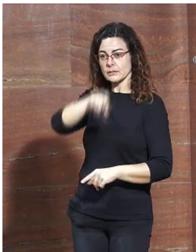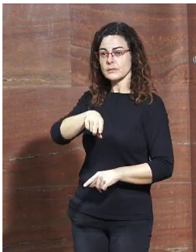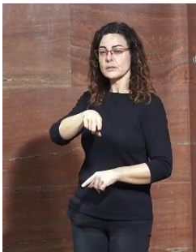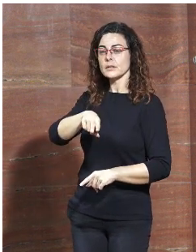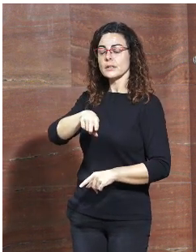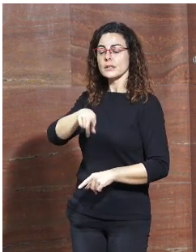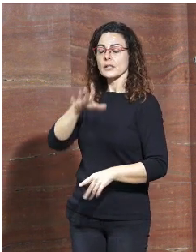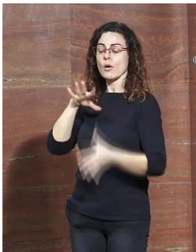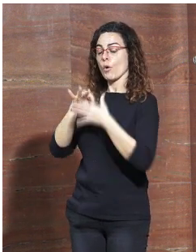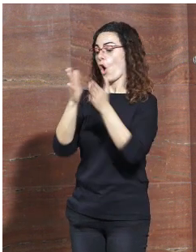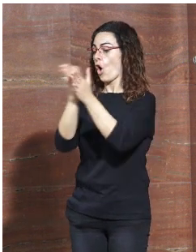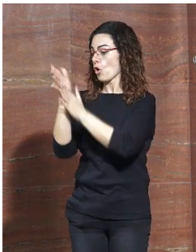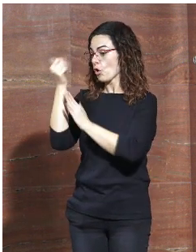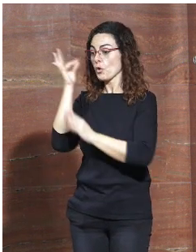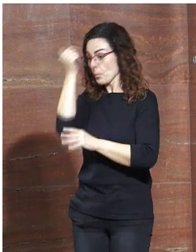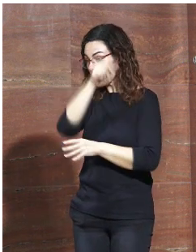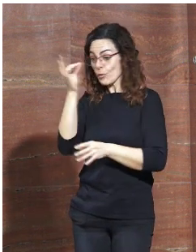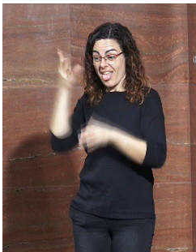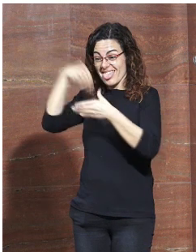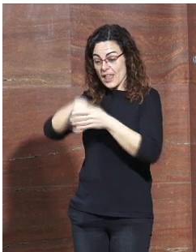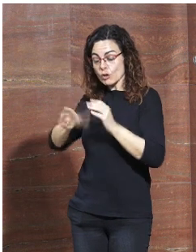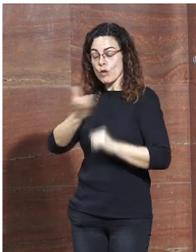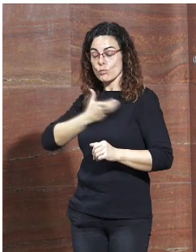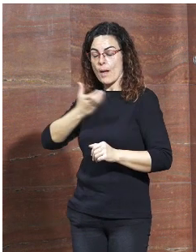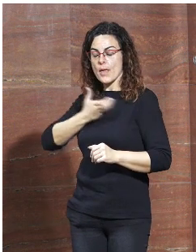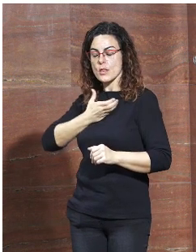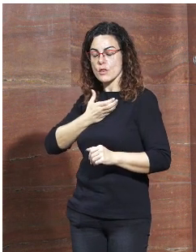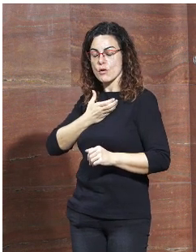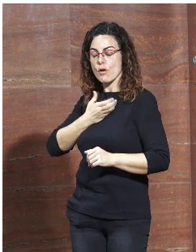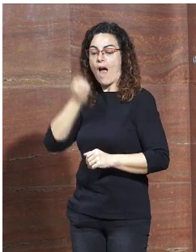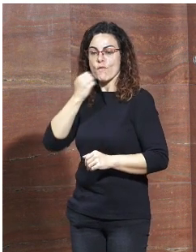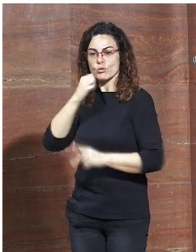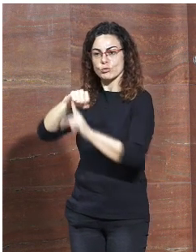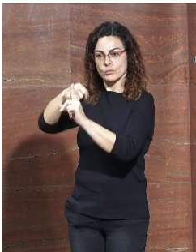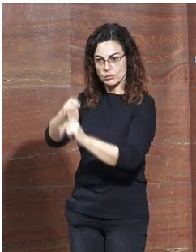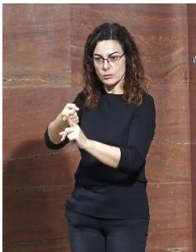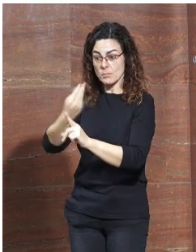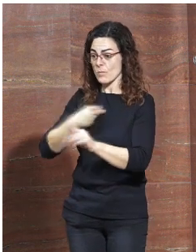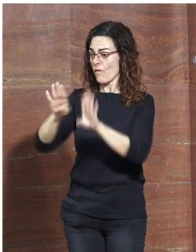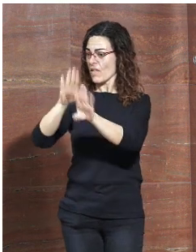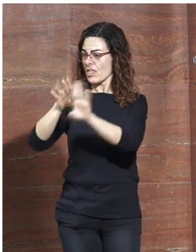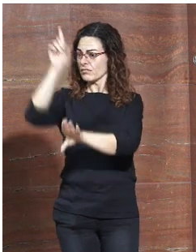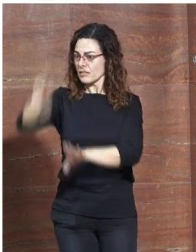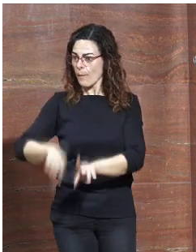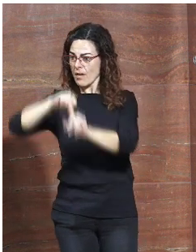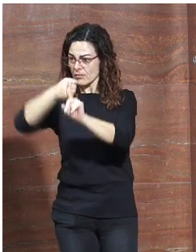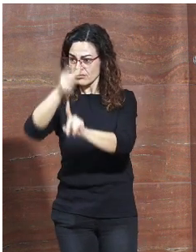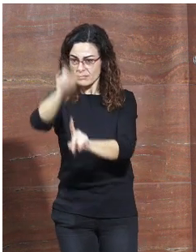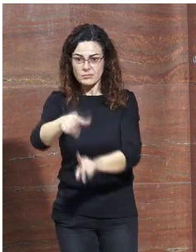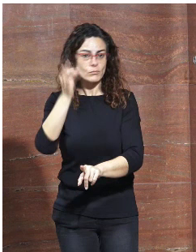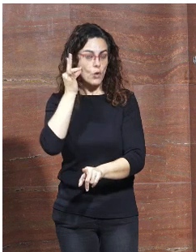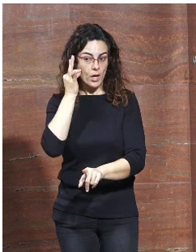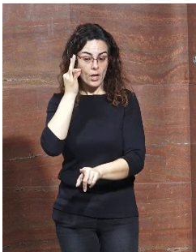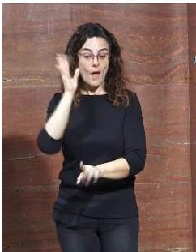de otras compañeras y compañeras de la corporación municipal y del propio vecindario. Él